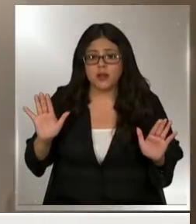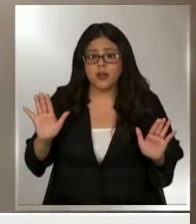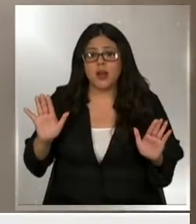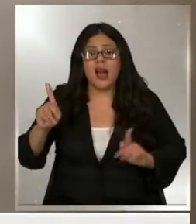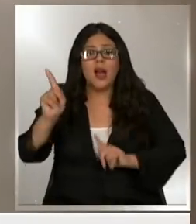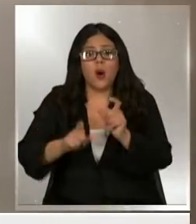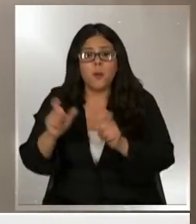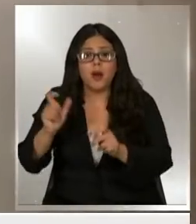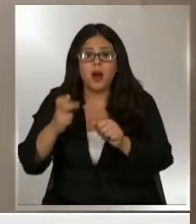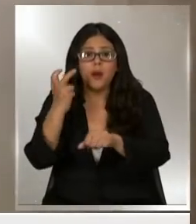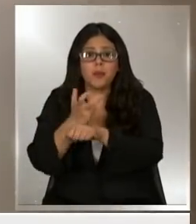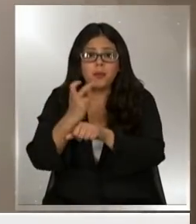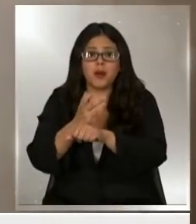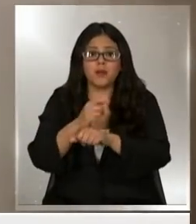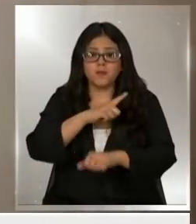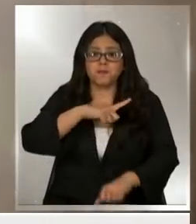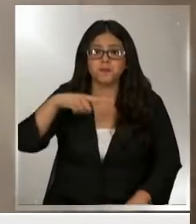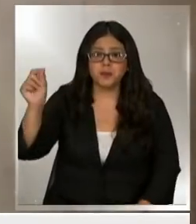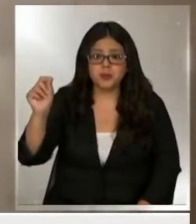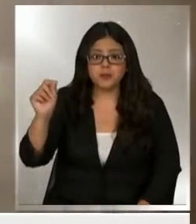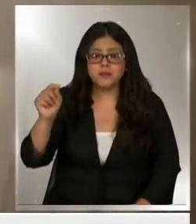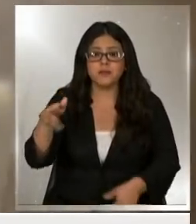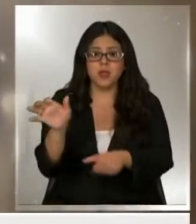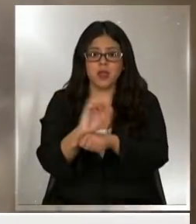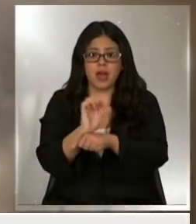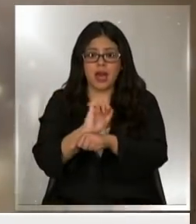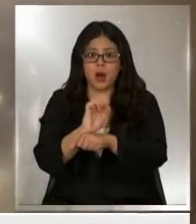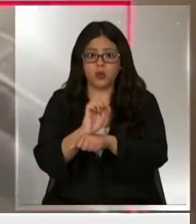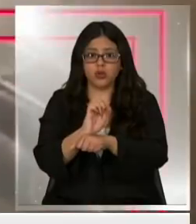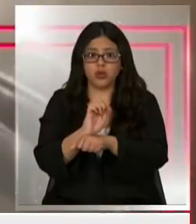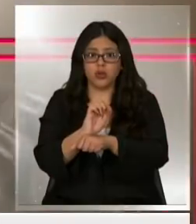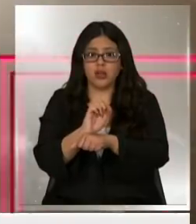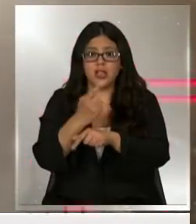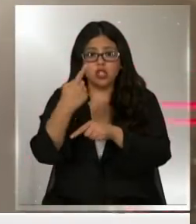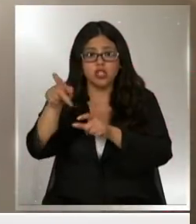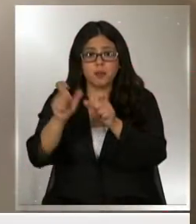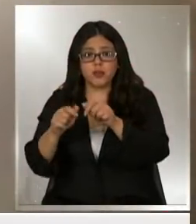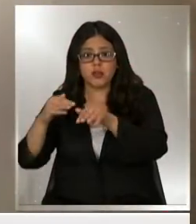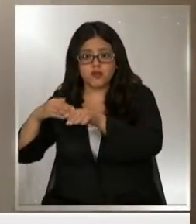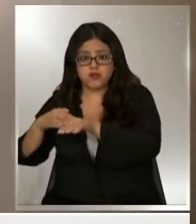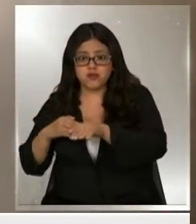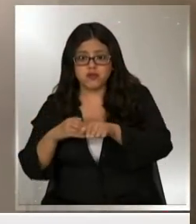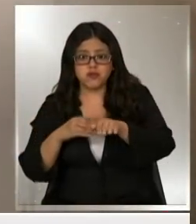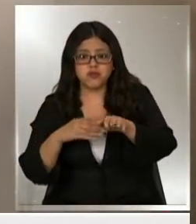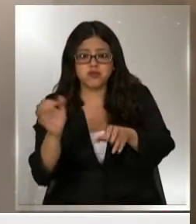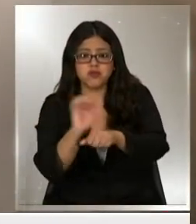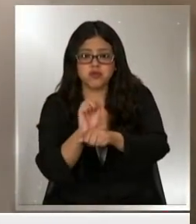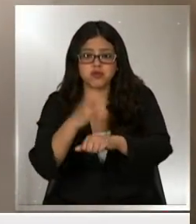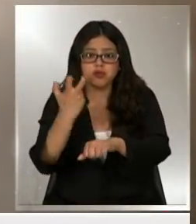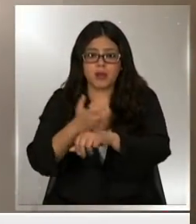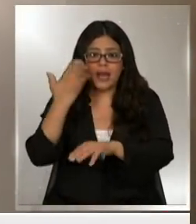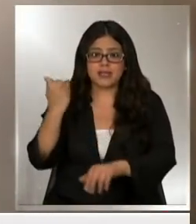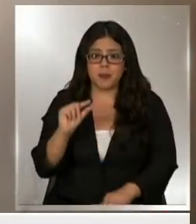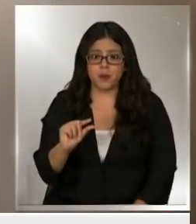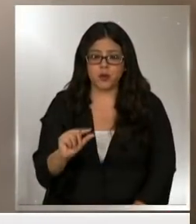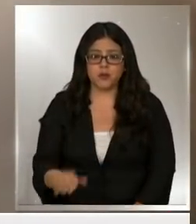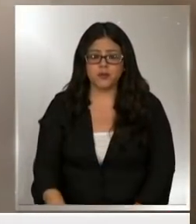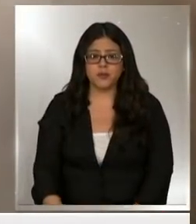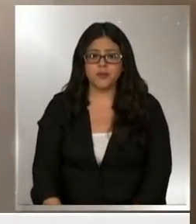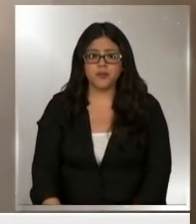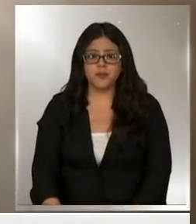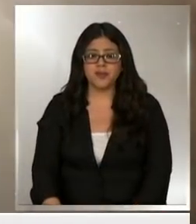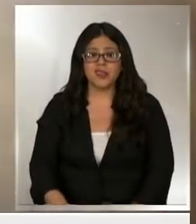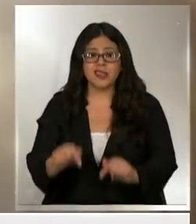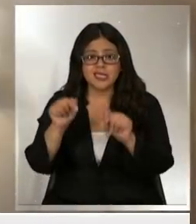los delincuentes inician la huida en este vehículo y lo siguen otros sujetos en la camioneta que acaban de robar. En